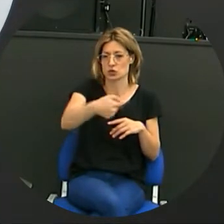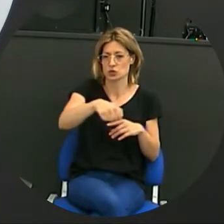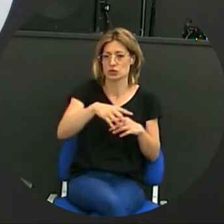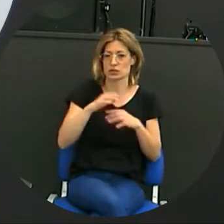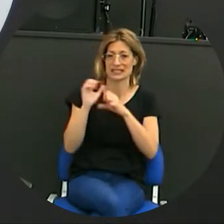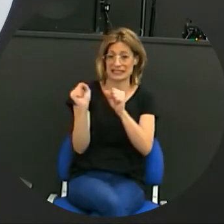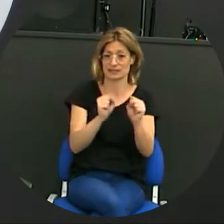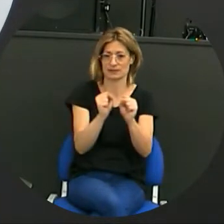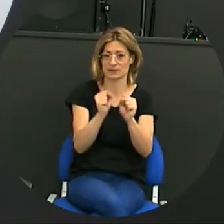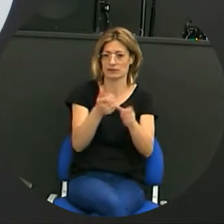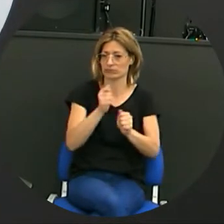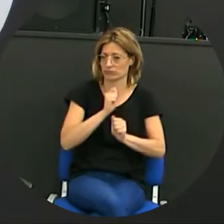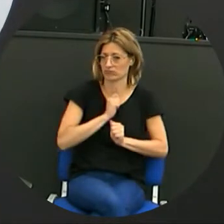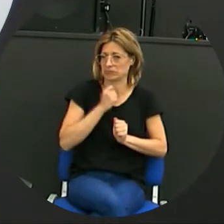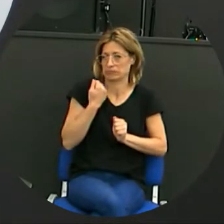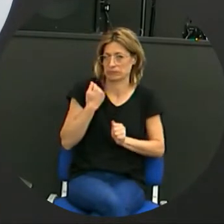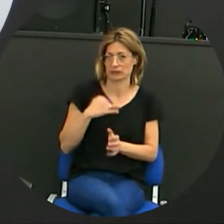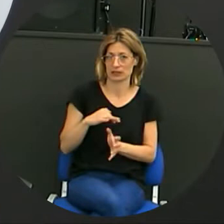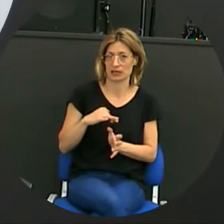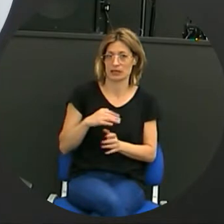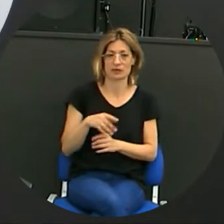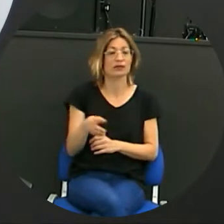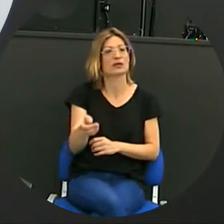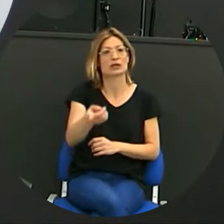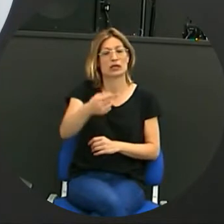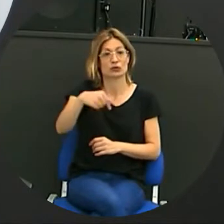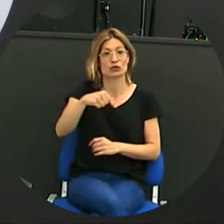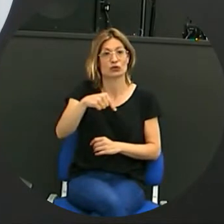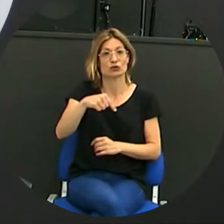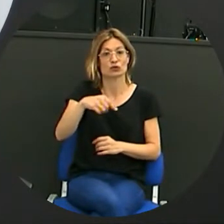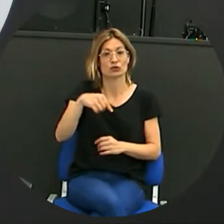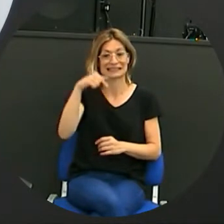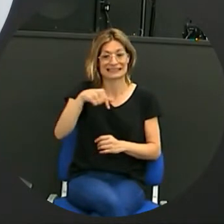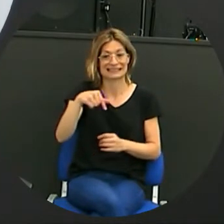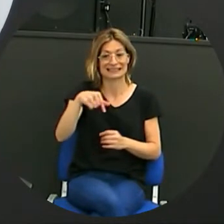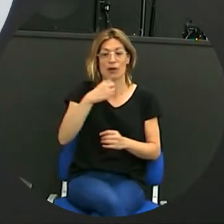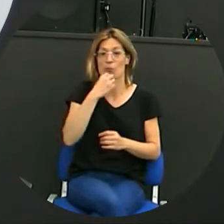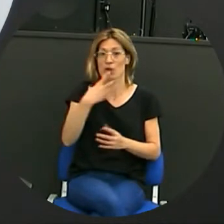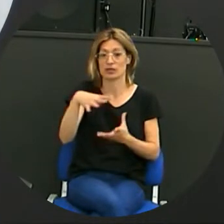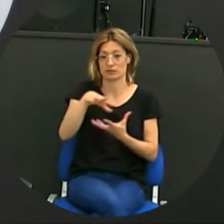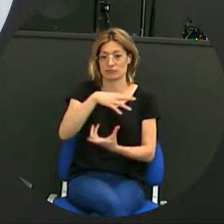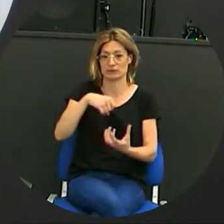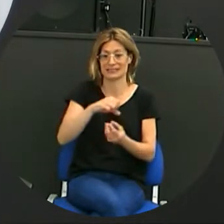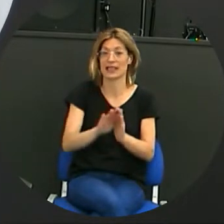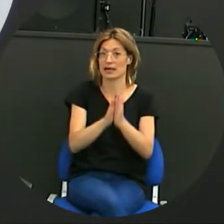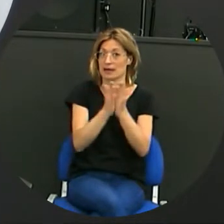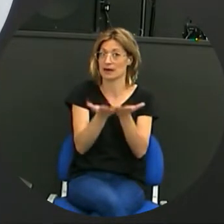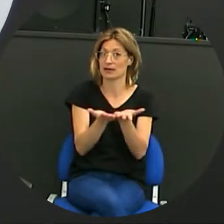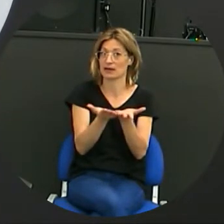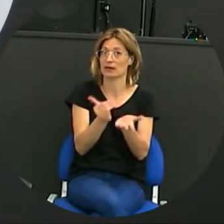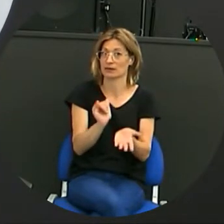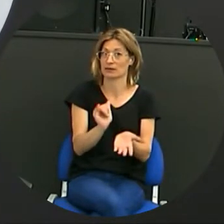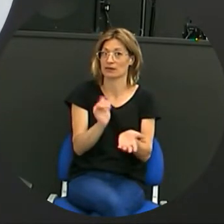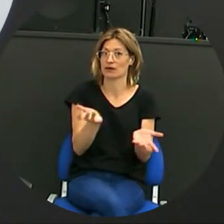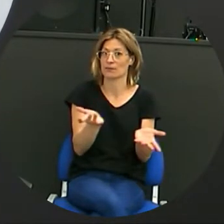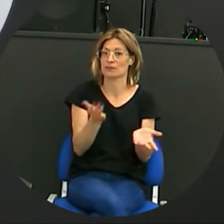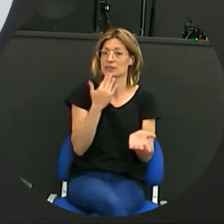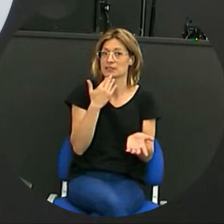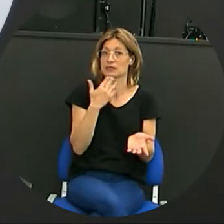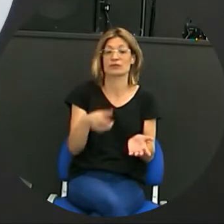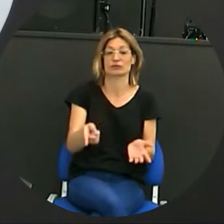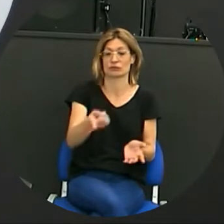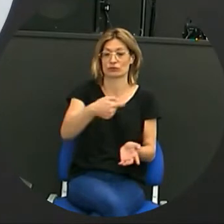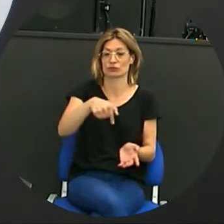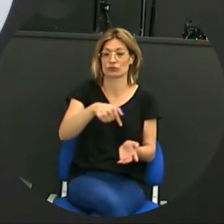salvación, si nosotros que tenemos esta buena noticia del Evangelio, si nosotros que tenemos